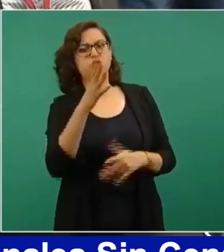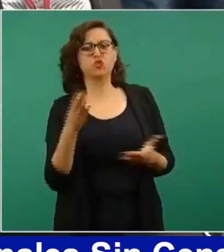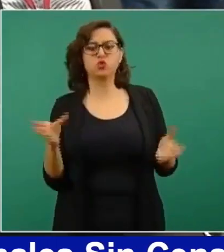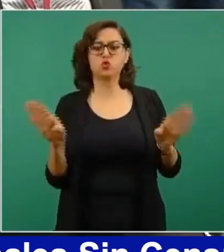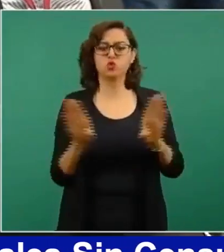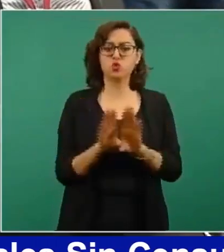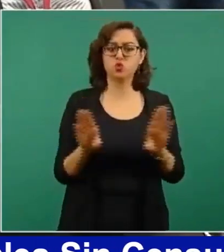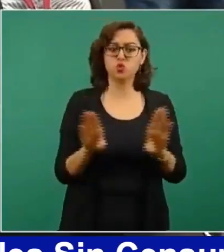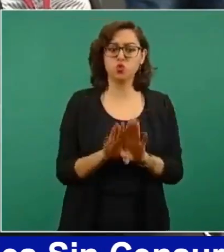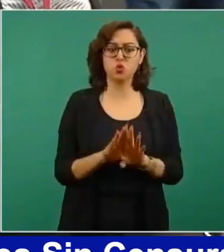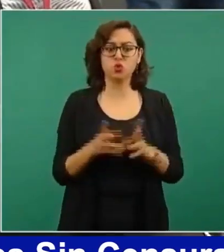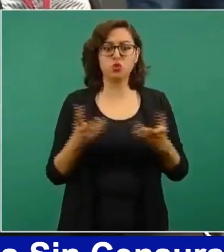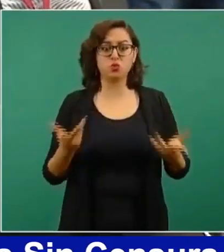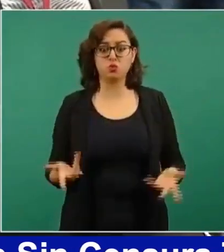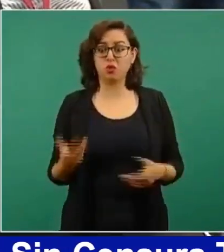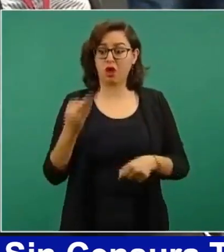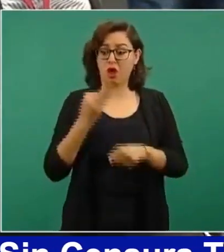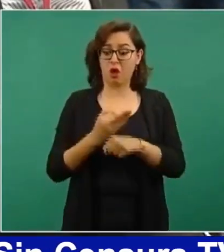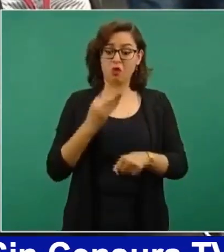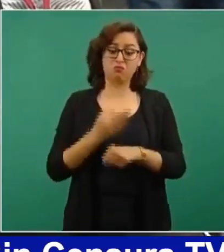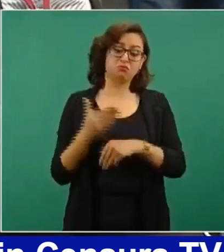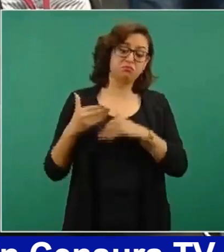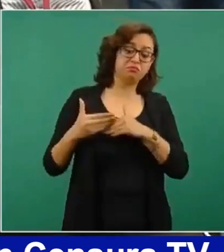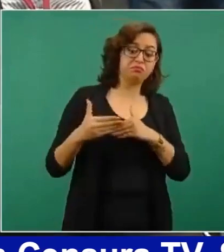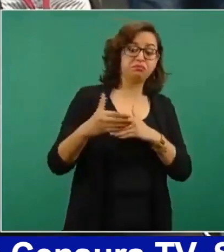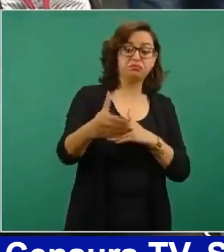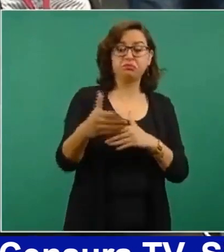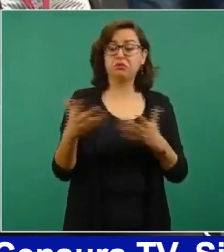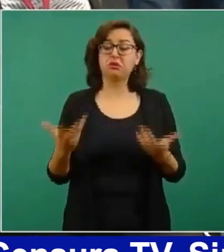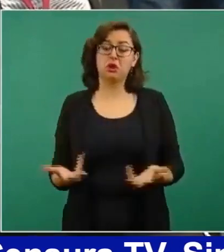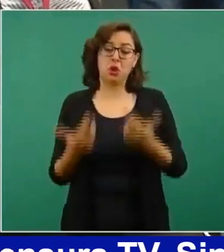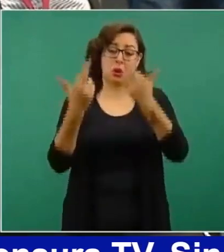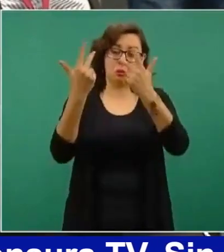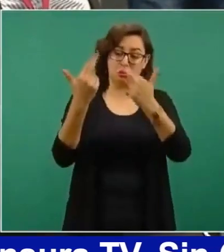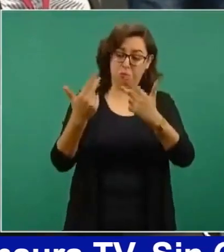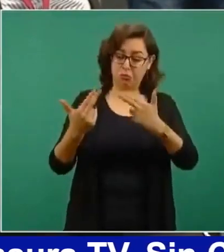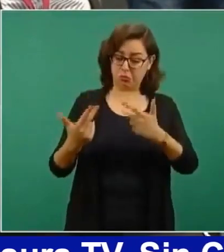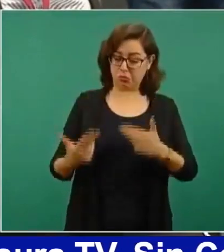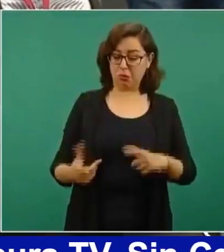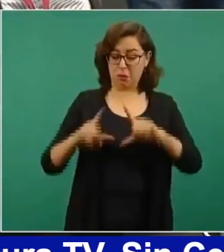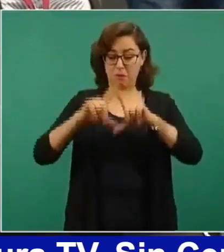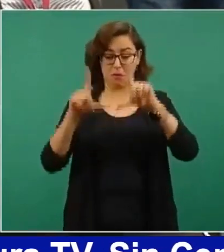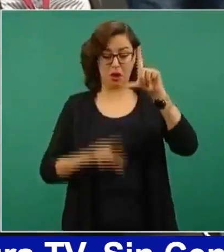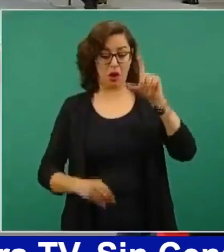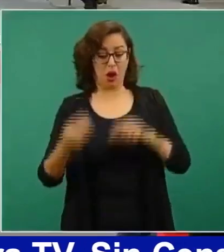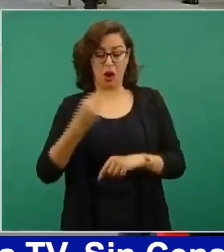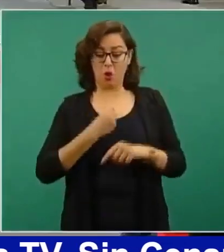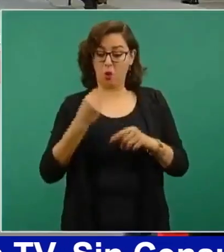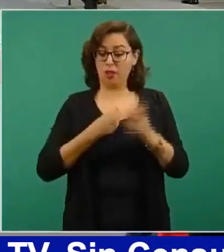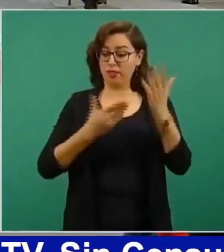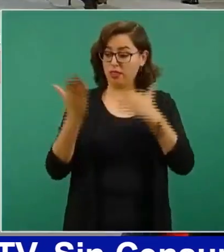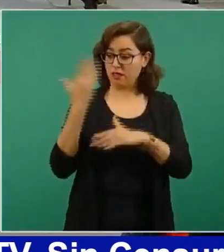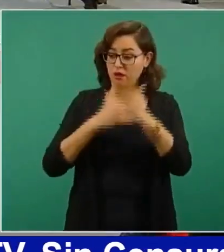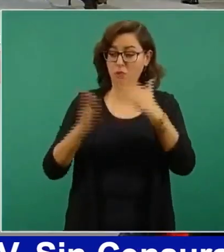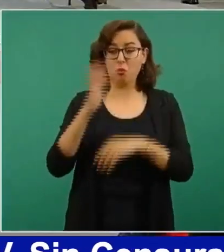la destrucción en marcha? Lo cito por lo siguiente, más allá del bloque conservador,